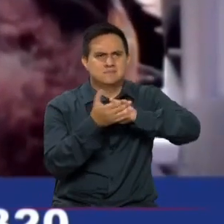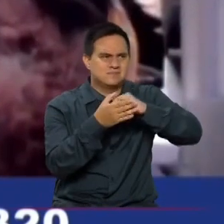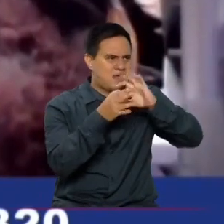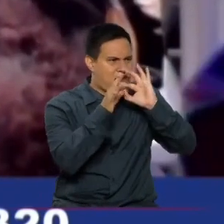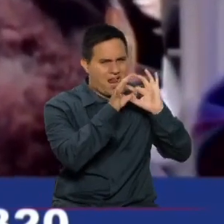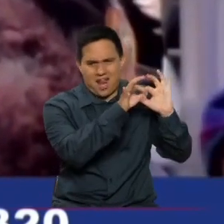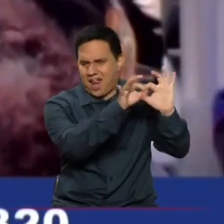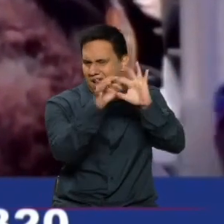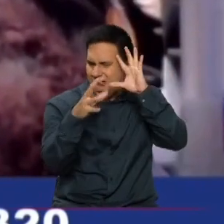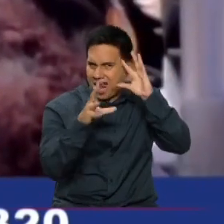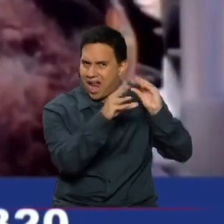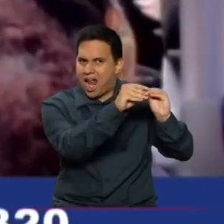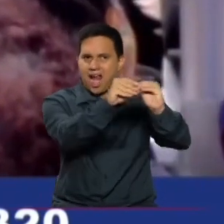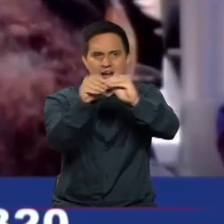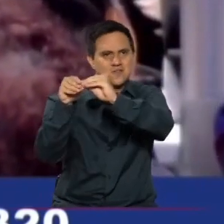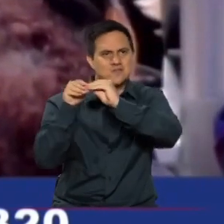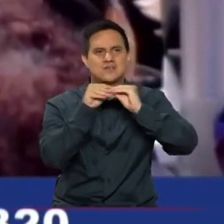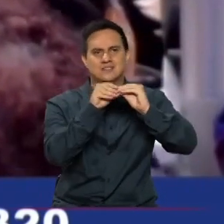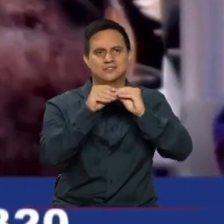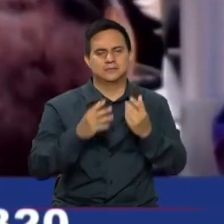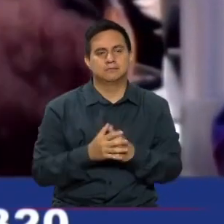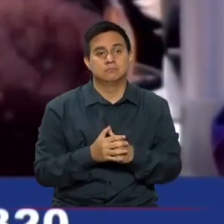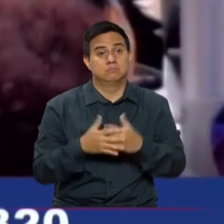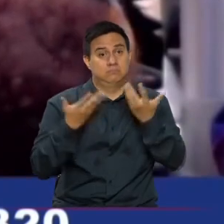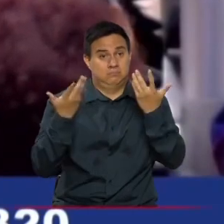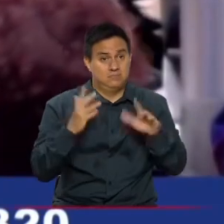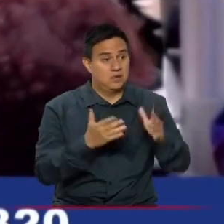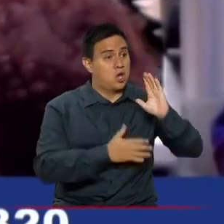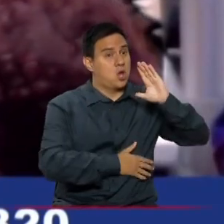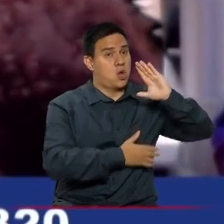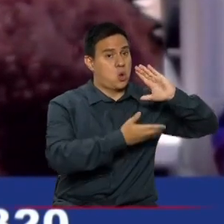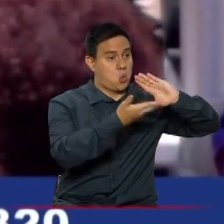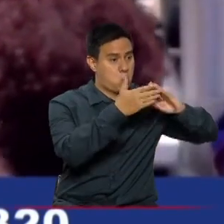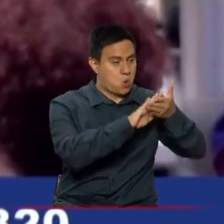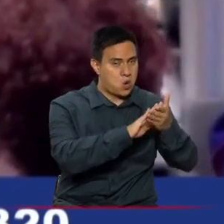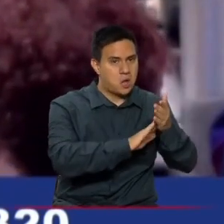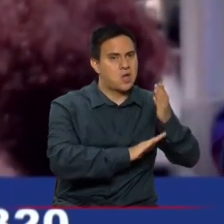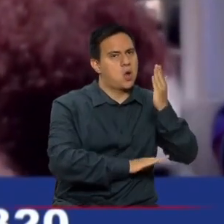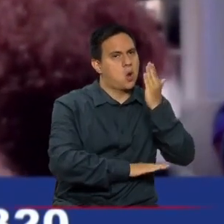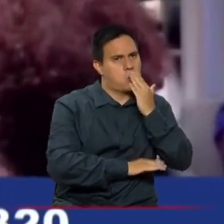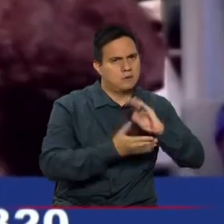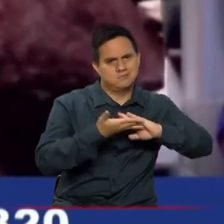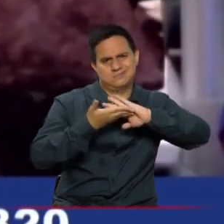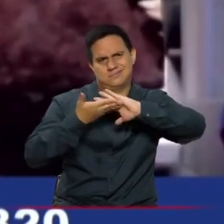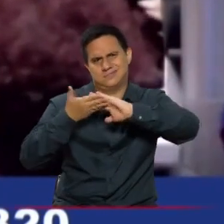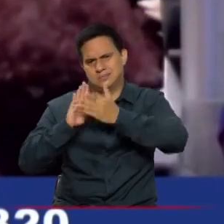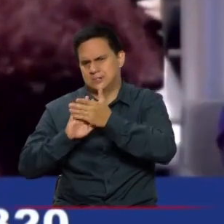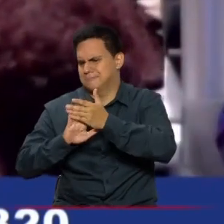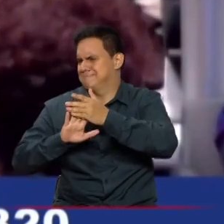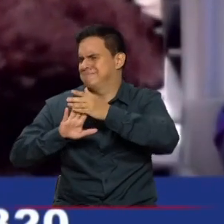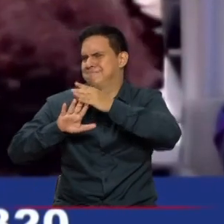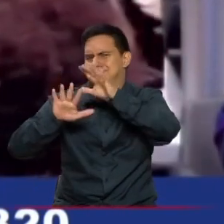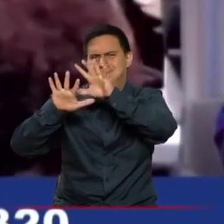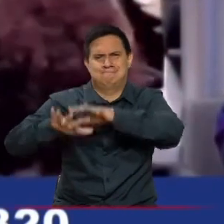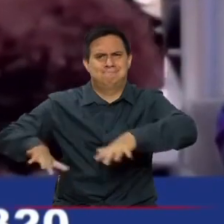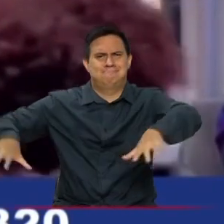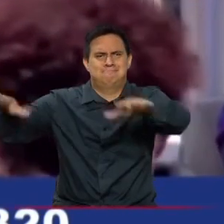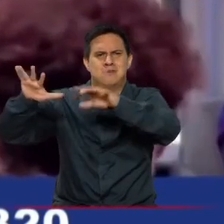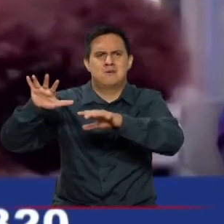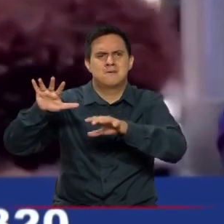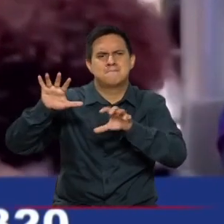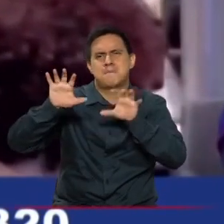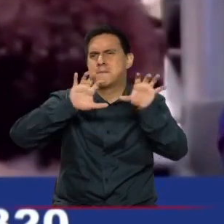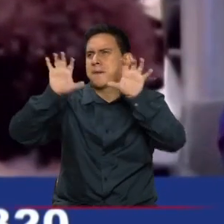ambiente. Los pueblos indígenas y las comunidades locales del mundo, conectadas